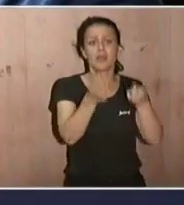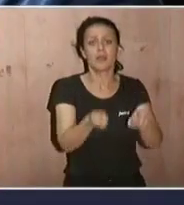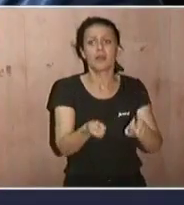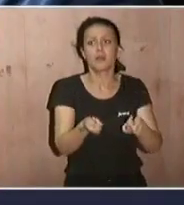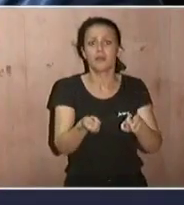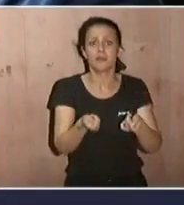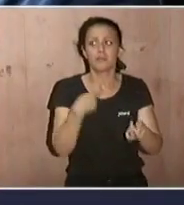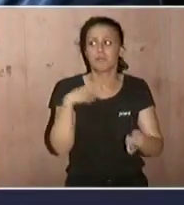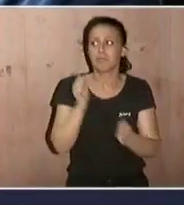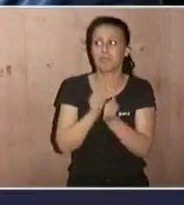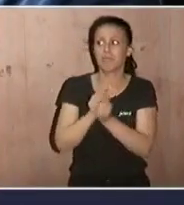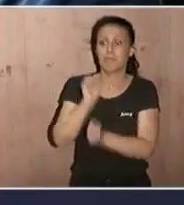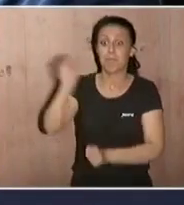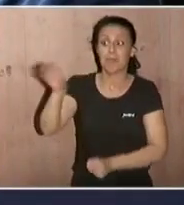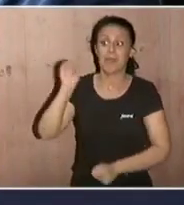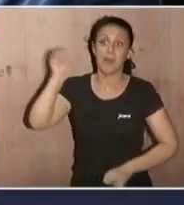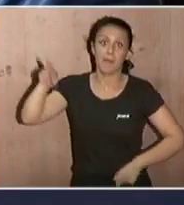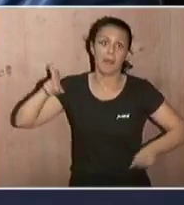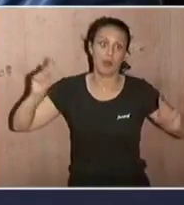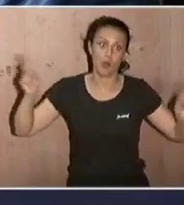tirarme piedras.